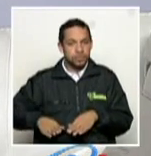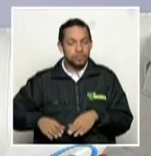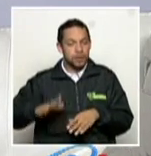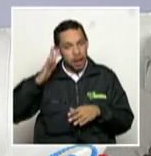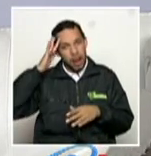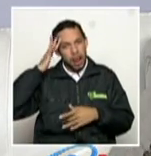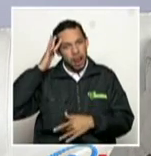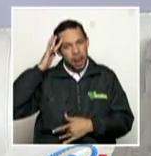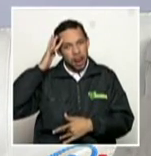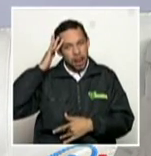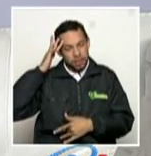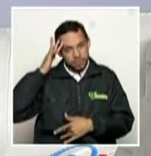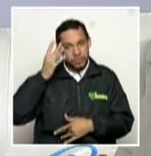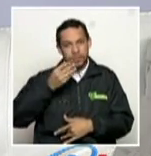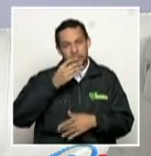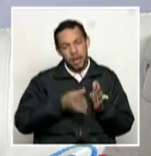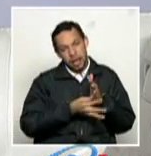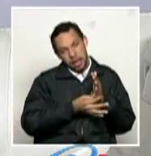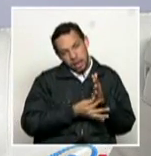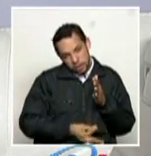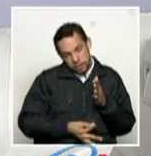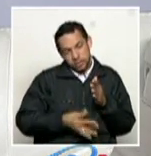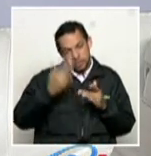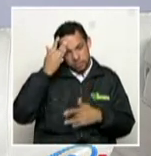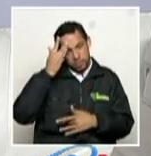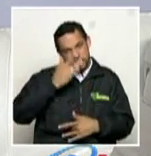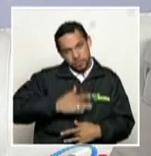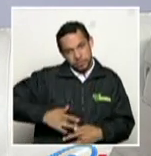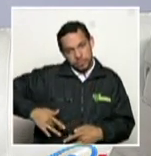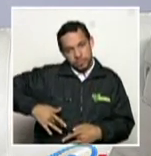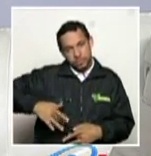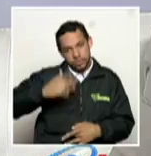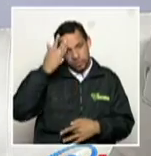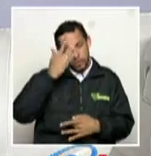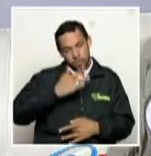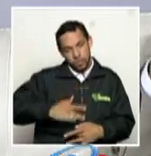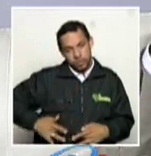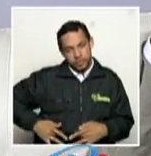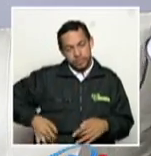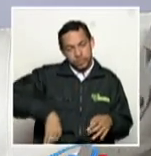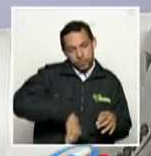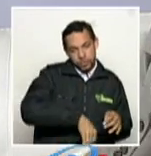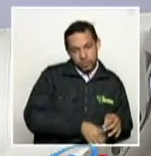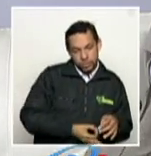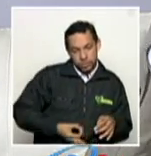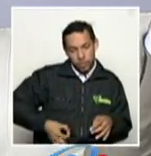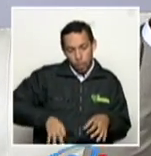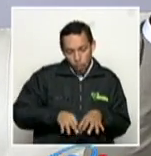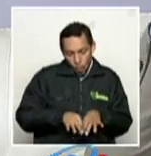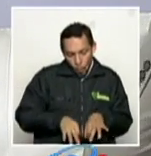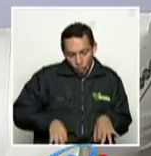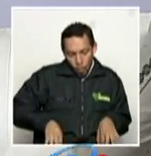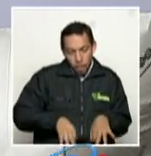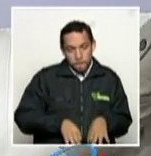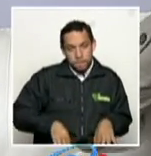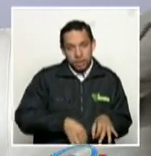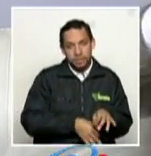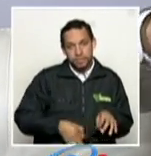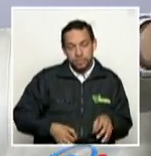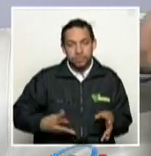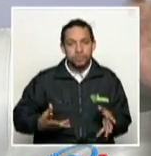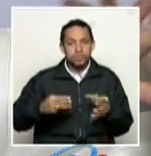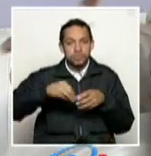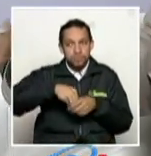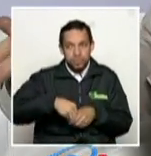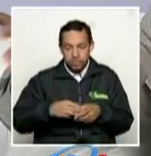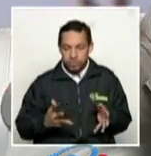sigue bajando cuando usted come grasas y ciertos alimentos al duodeno, que es el intestino delgado, y esa bilis se junta con el alimento y esa